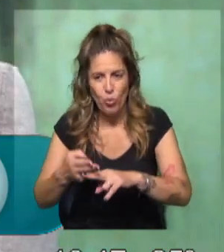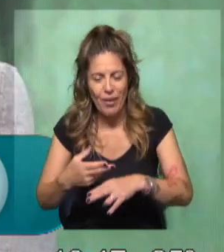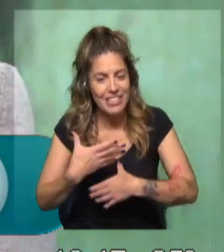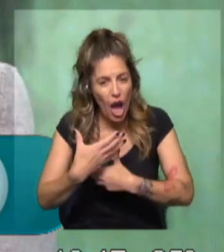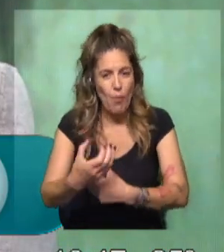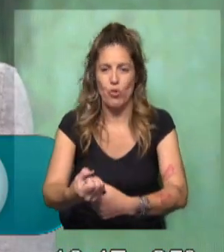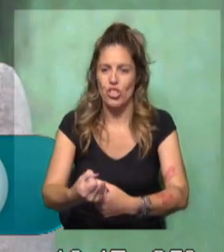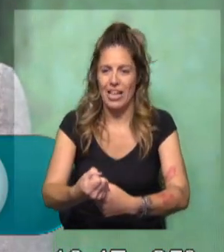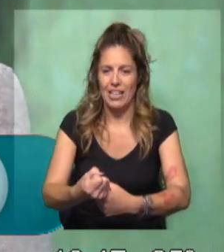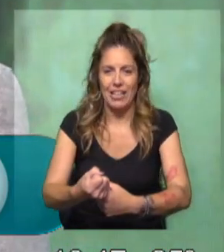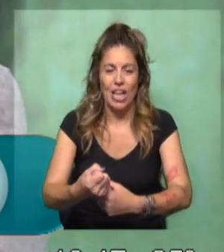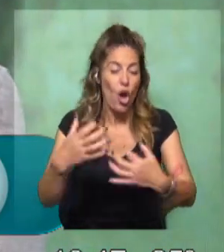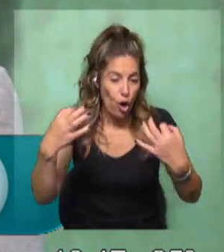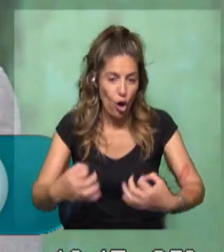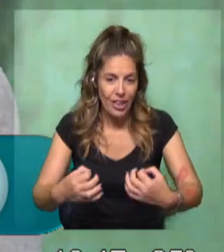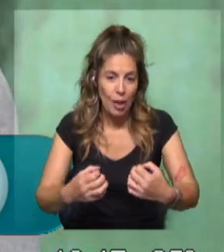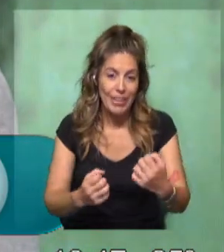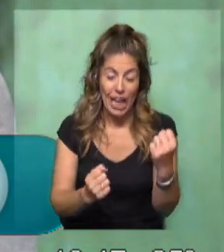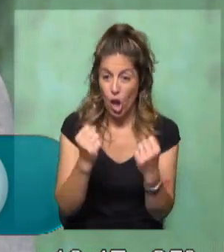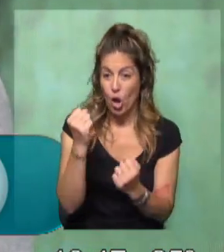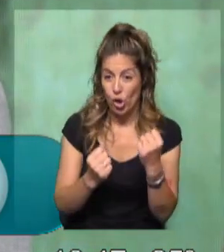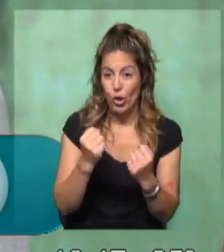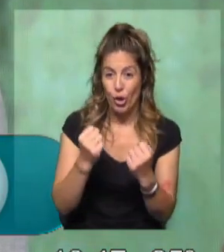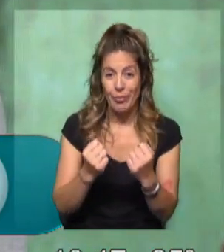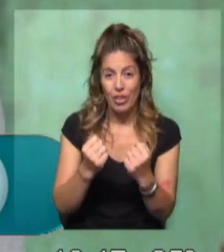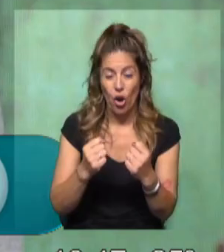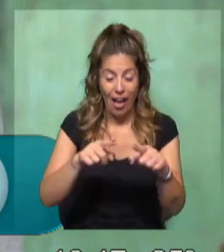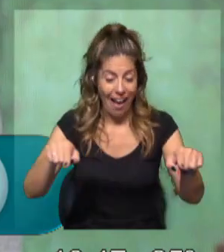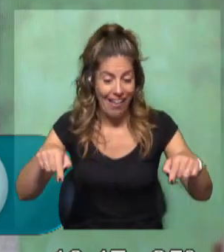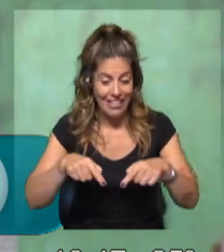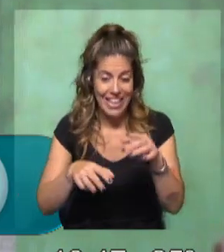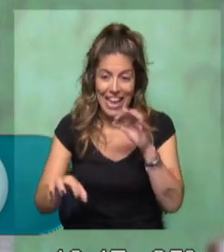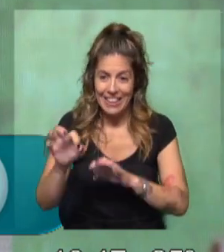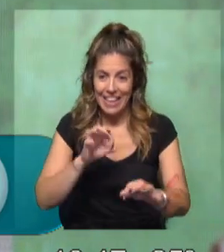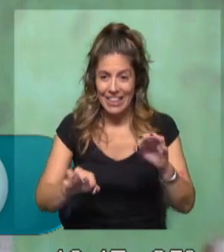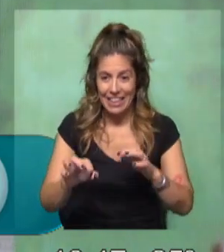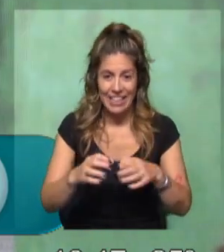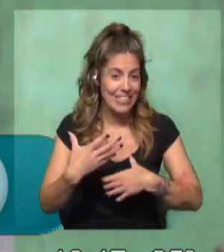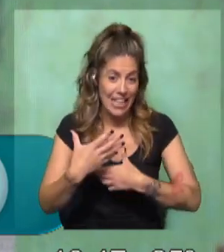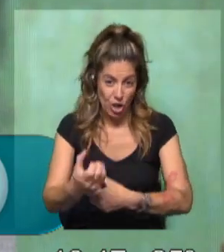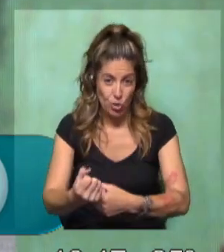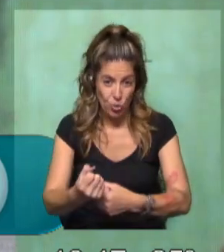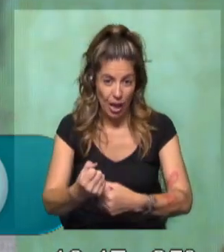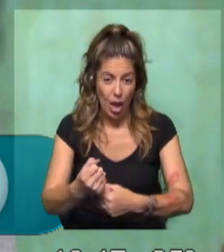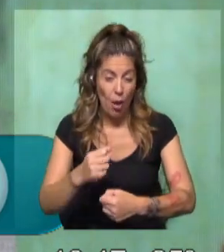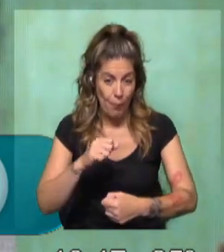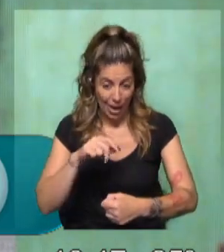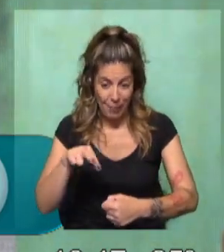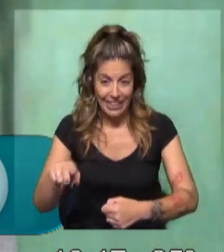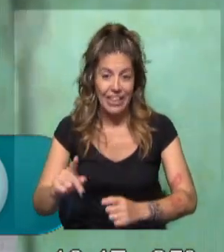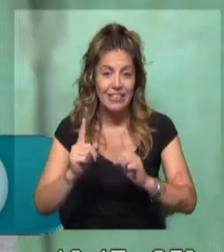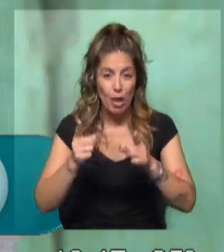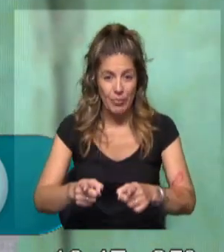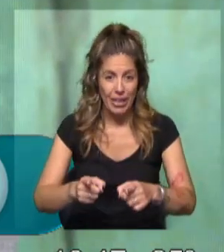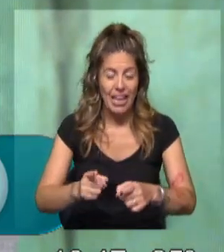apoyar concretamente en lo económico a las salas teatrales, que se le ayuda en parte para solventar sus gastos,